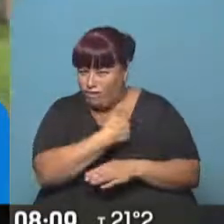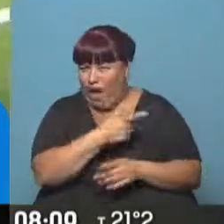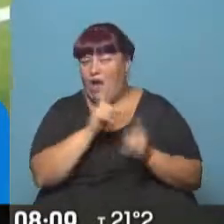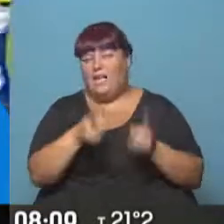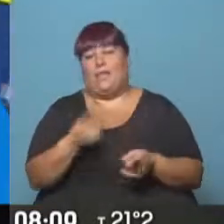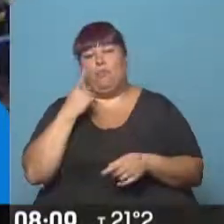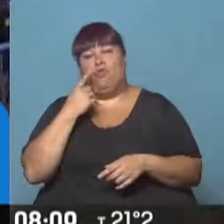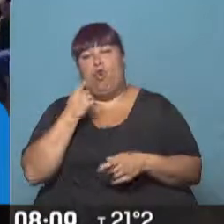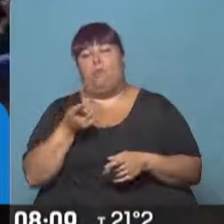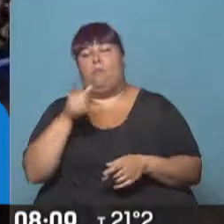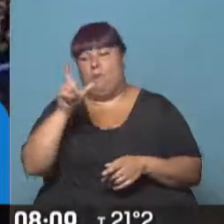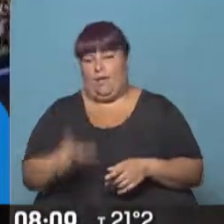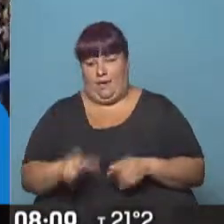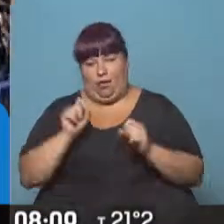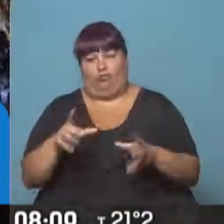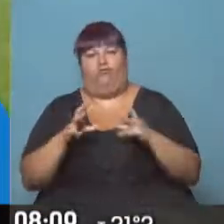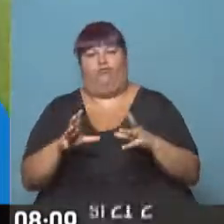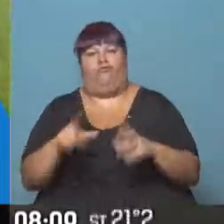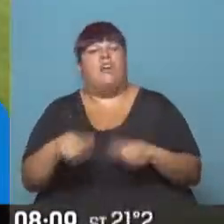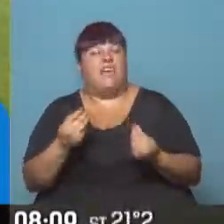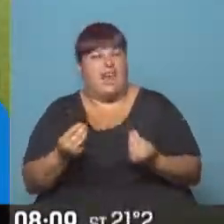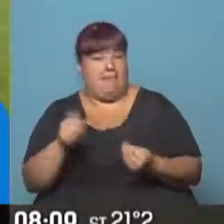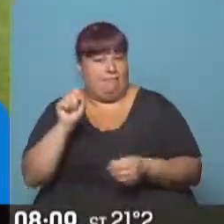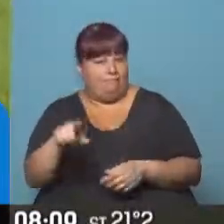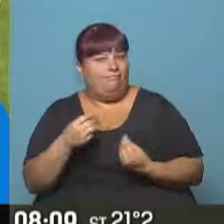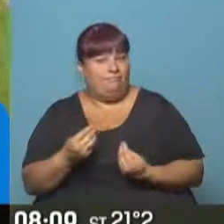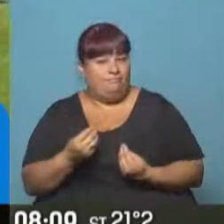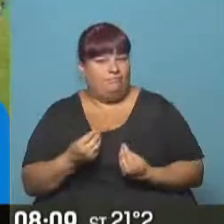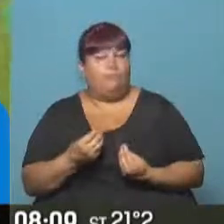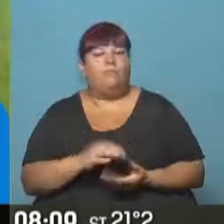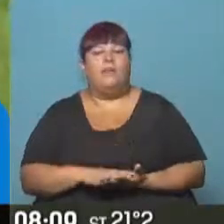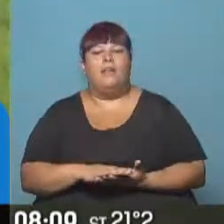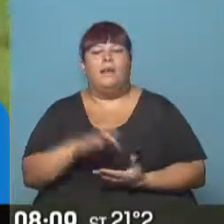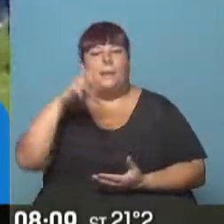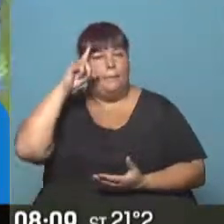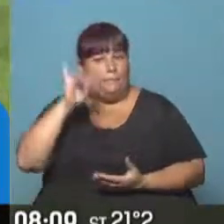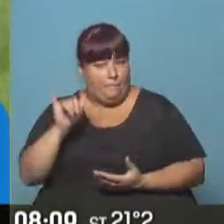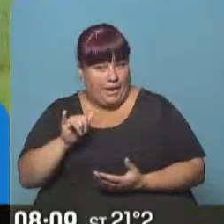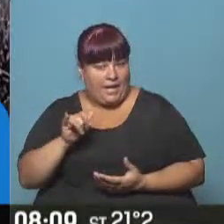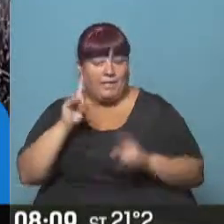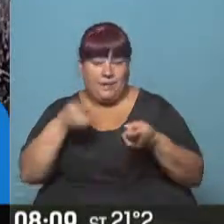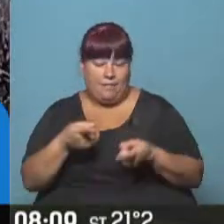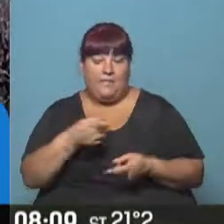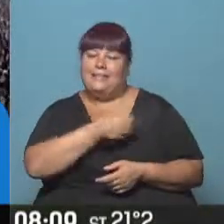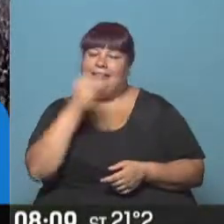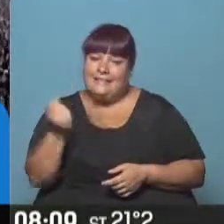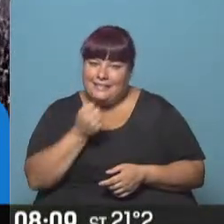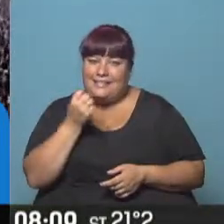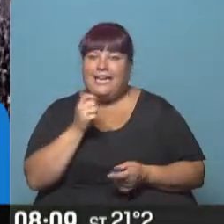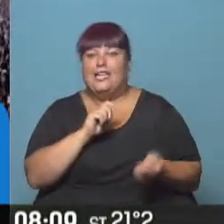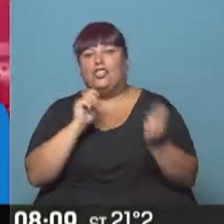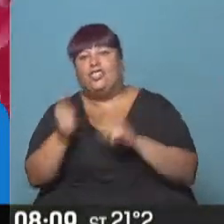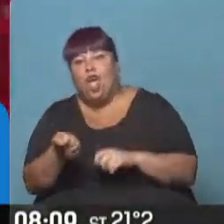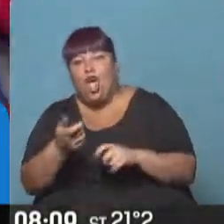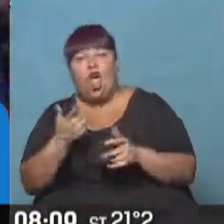del hombre que genera su fútbol, en este caso en particular, estamos hablando de Pablo Pérez. Intentó